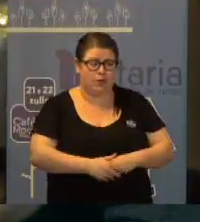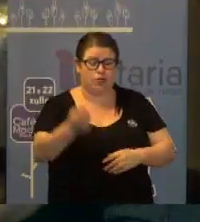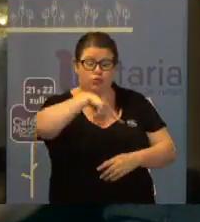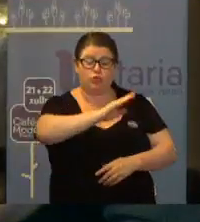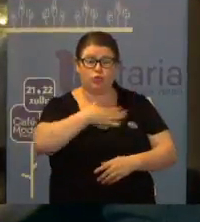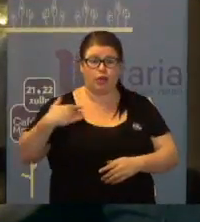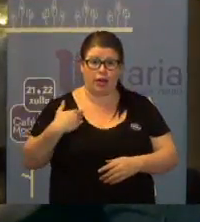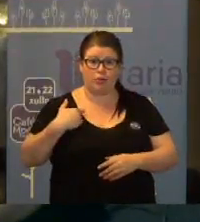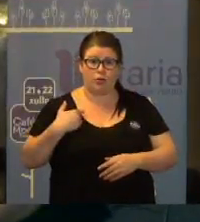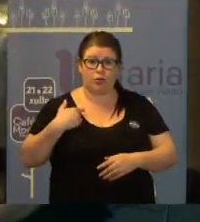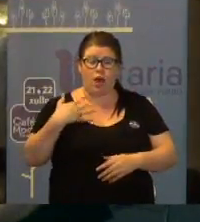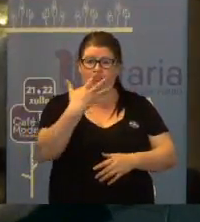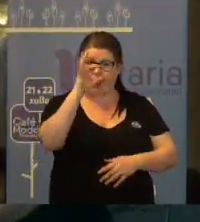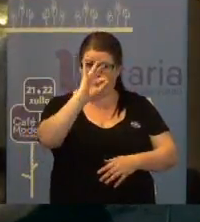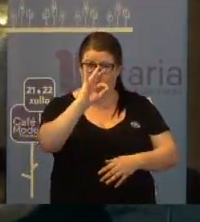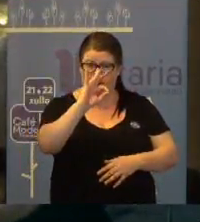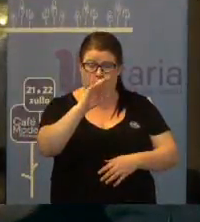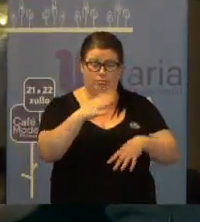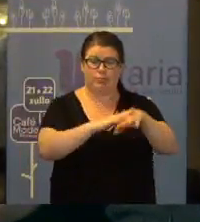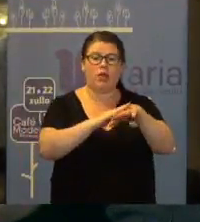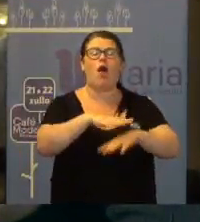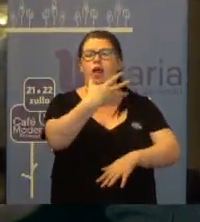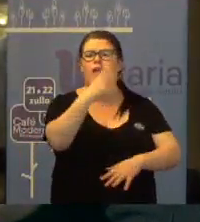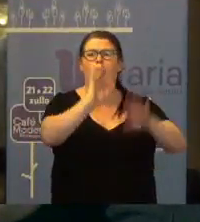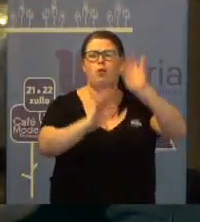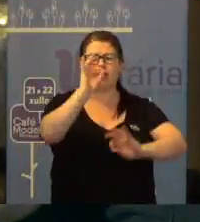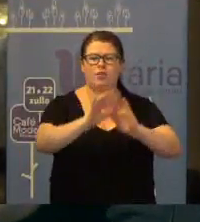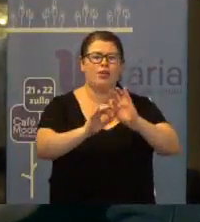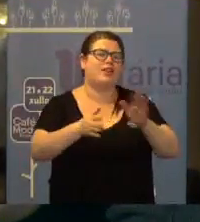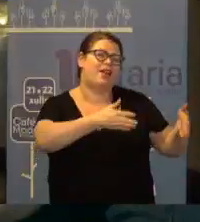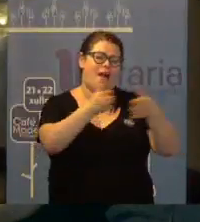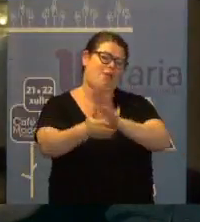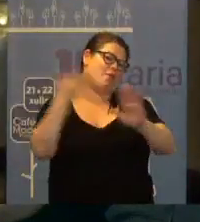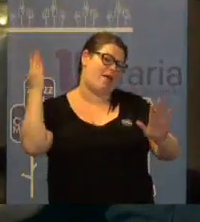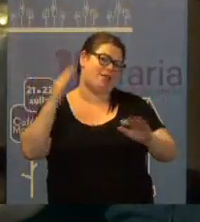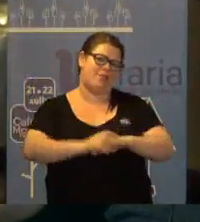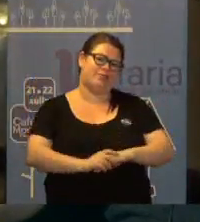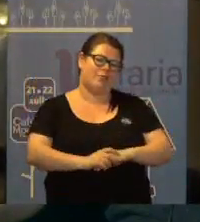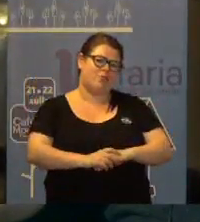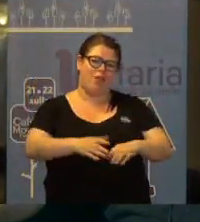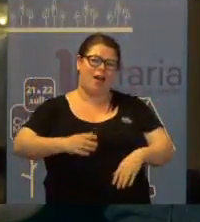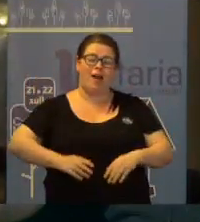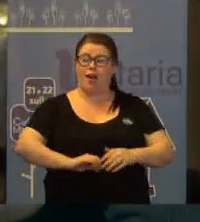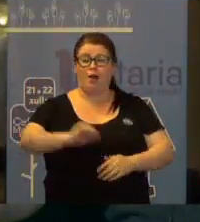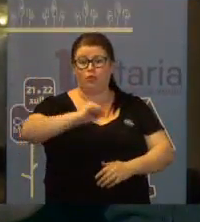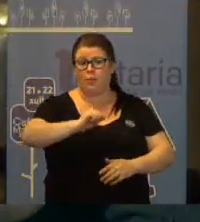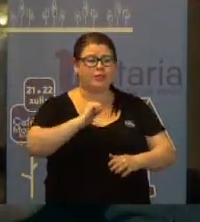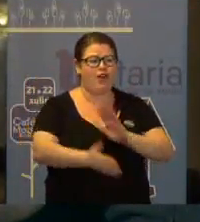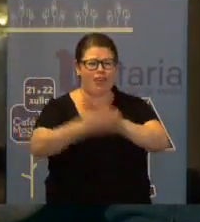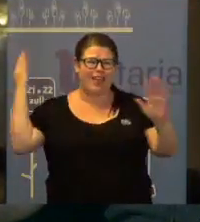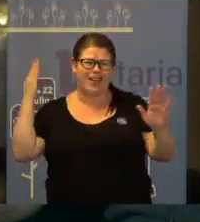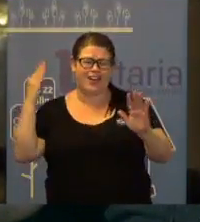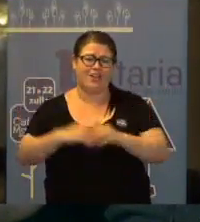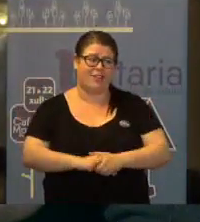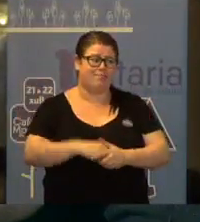queremos chegar ao 5%. Ese camiño máis rápido. Absoluto, é unha autopista ao 5% acelerada. Só